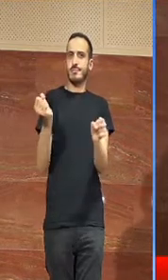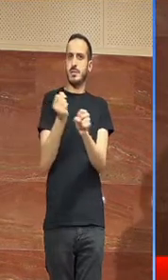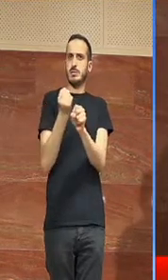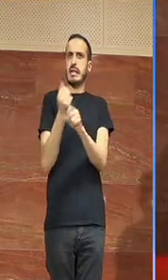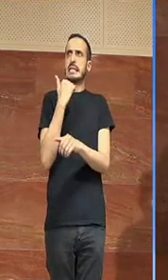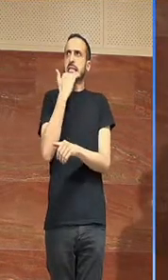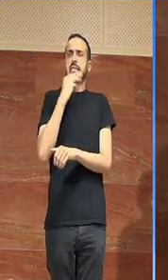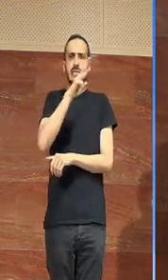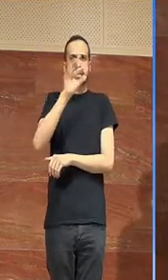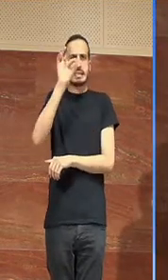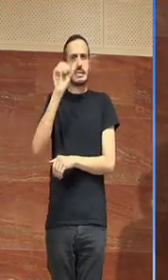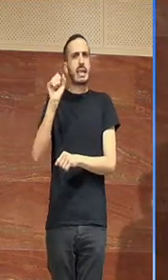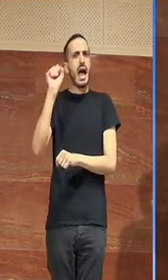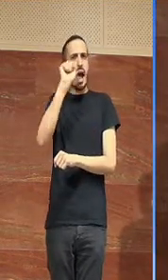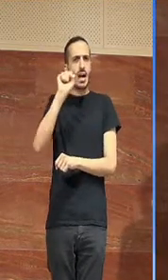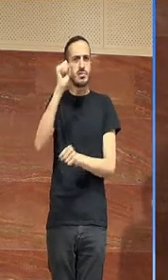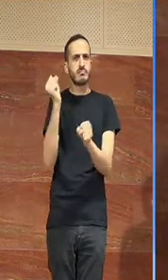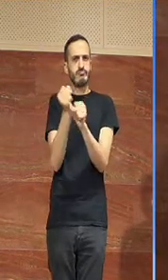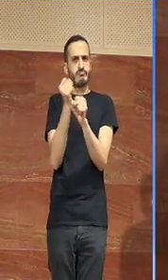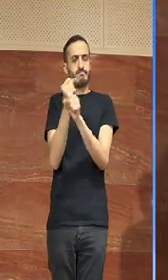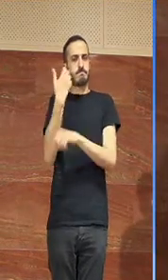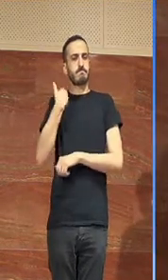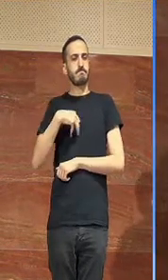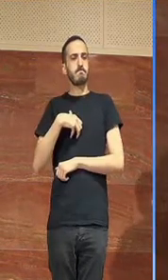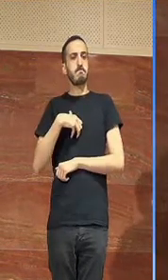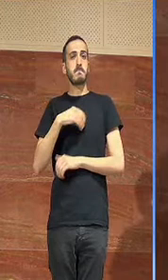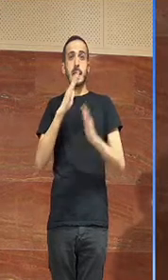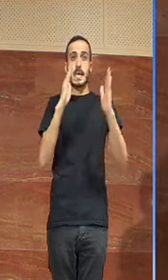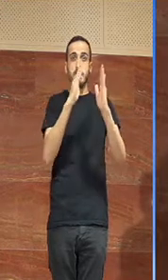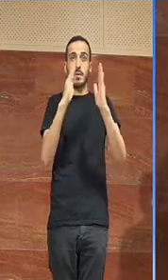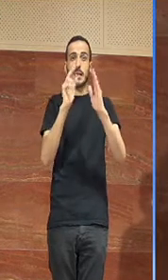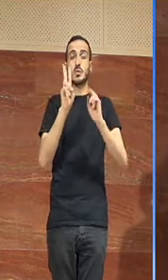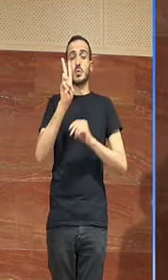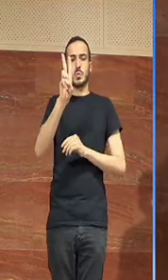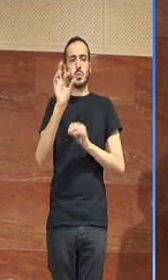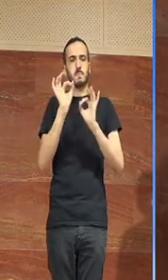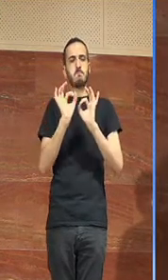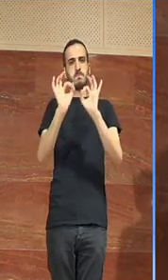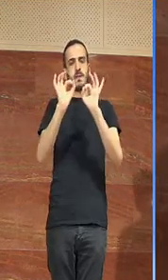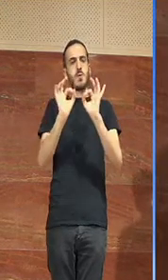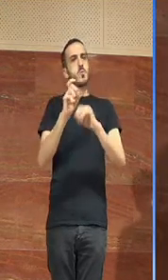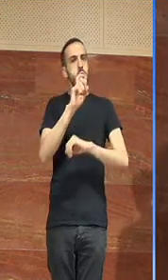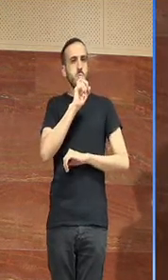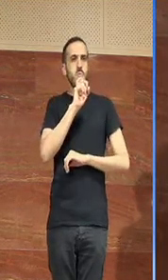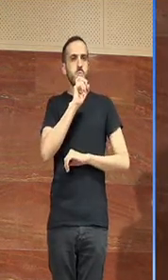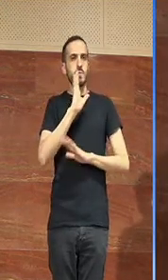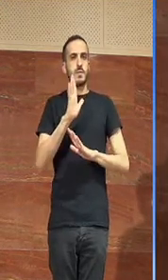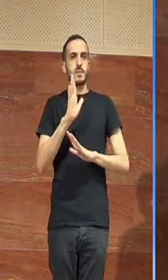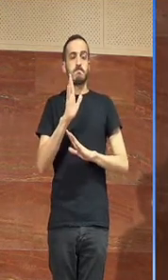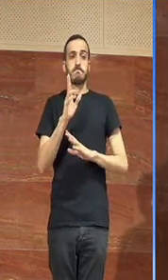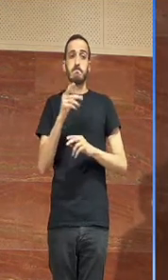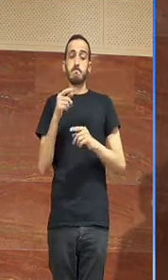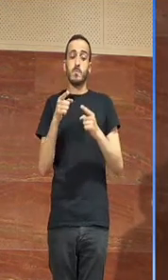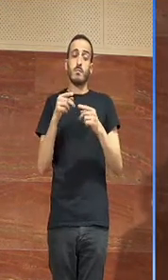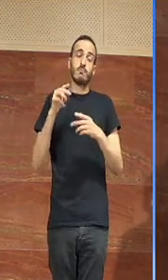30, he tenido dos momentos muy críticos en los que de alguna manera se